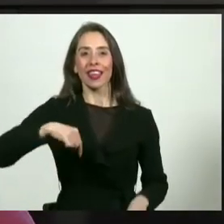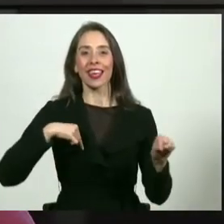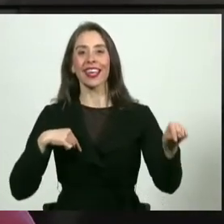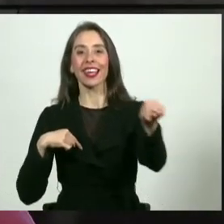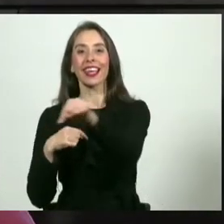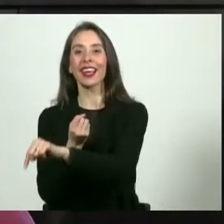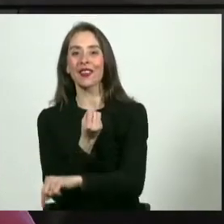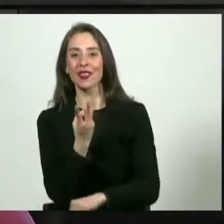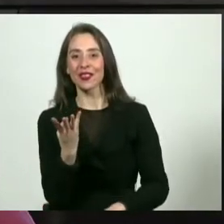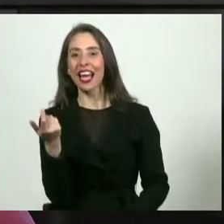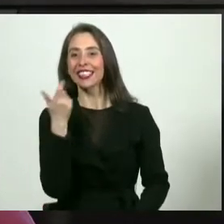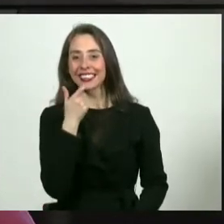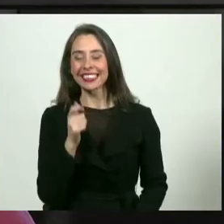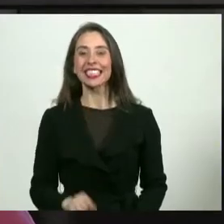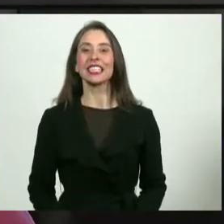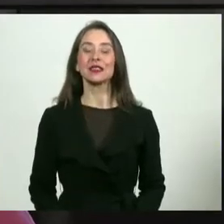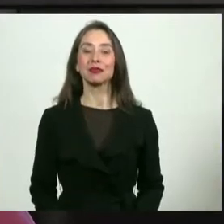acá.